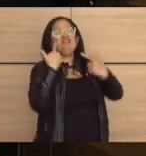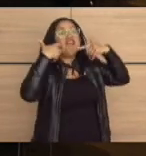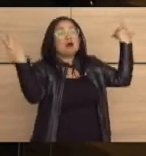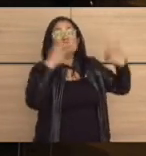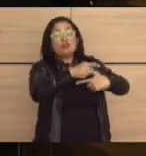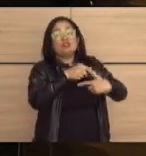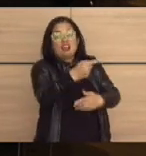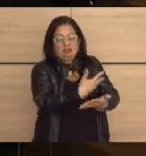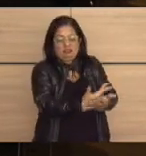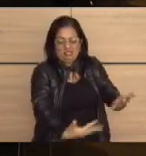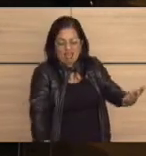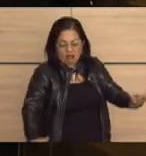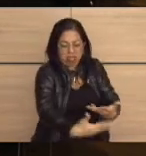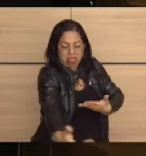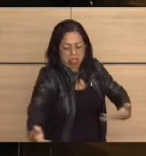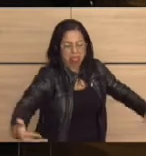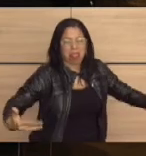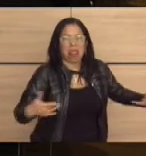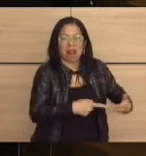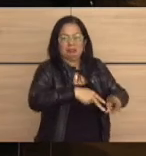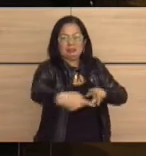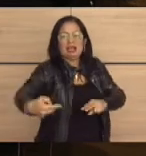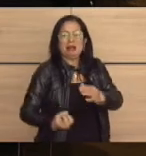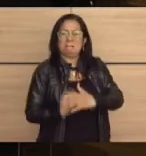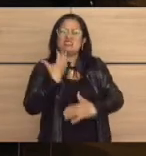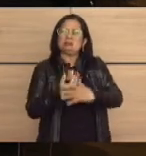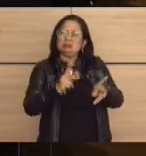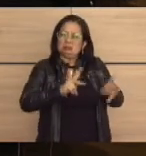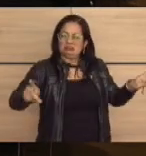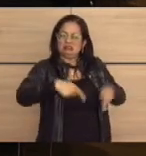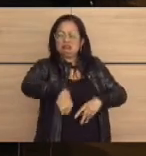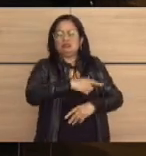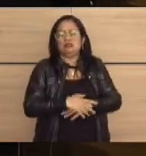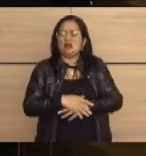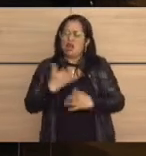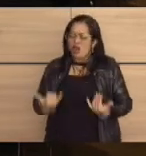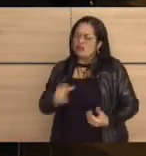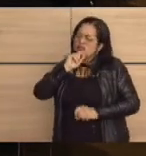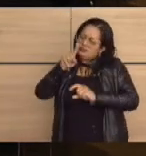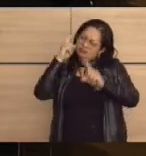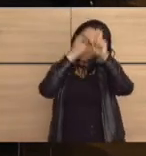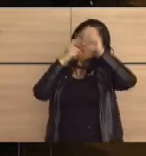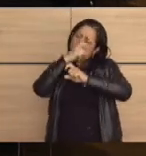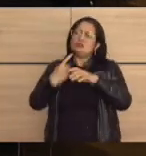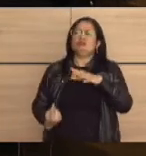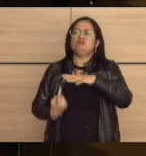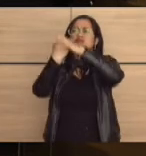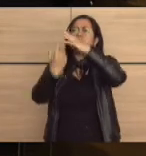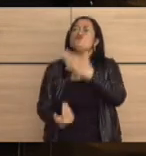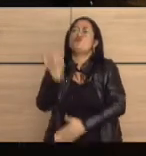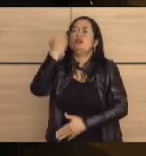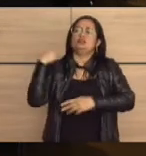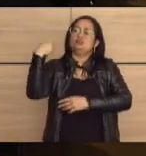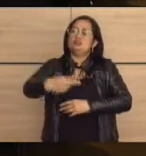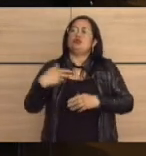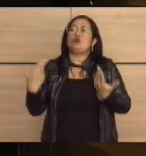cayó la sangre pastusa. Mi pregunta es, en relación a eso, ¿cómo resurgir, cómo la nueva historia, cómo